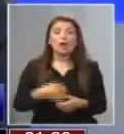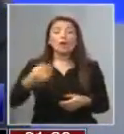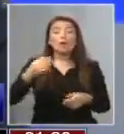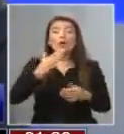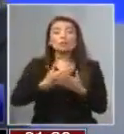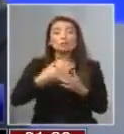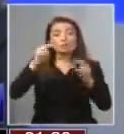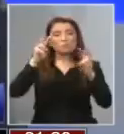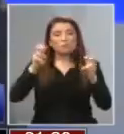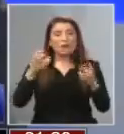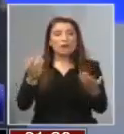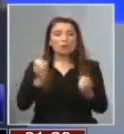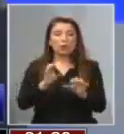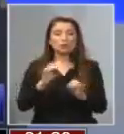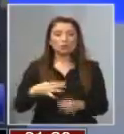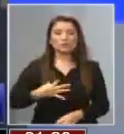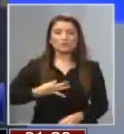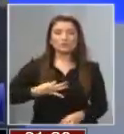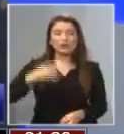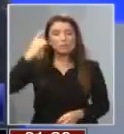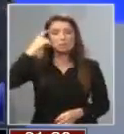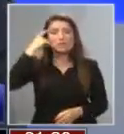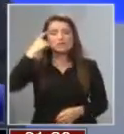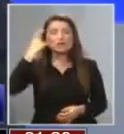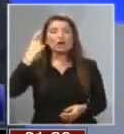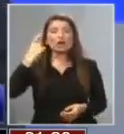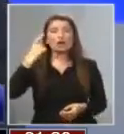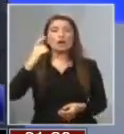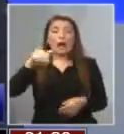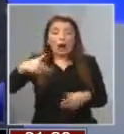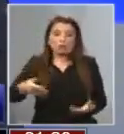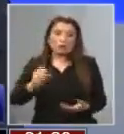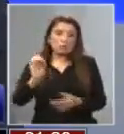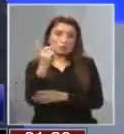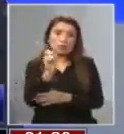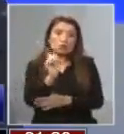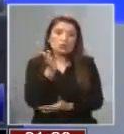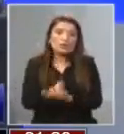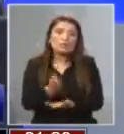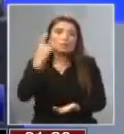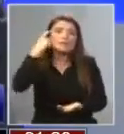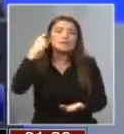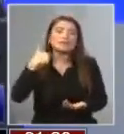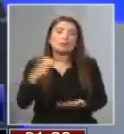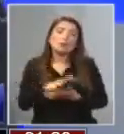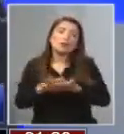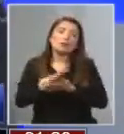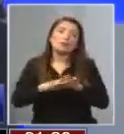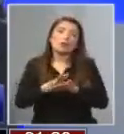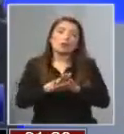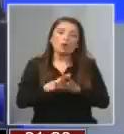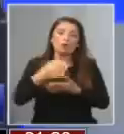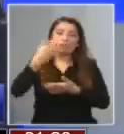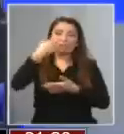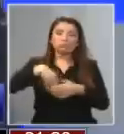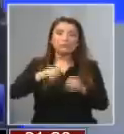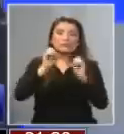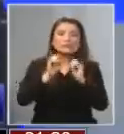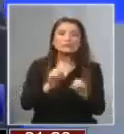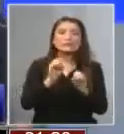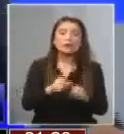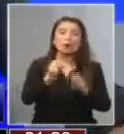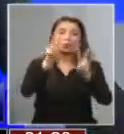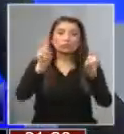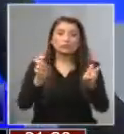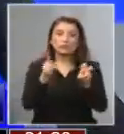cívica, uno, en este caso, no debería pensarla como que es necesario que alguien le enseñe al estudiante algo. Porque uno